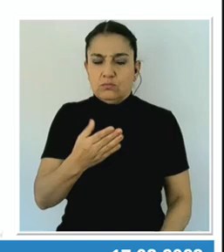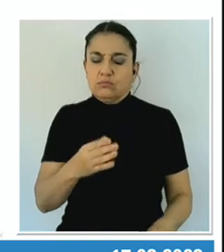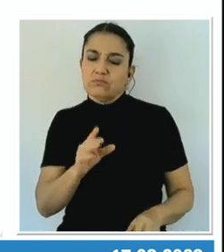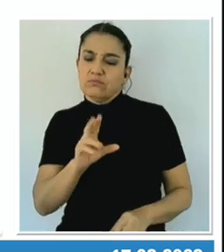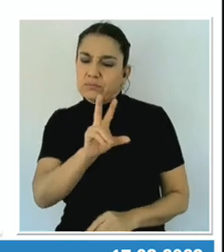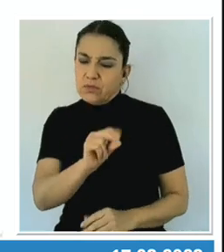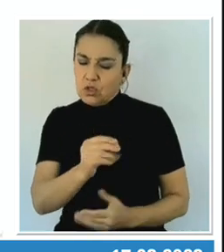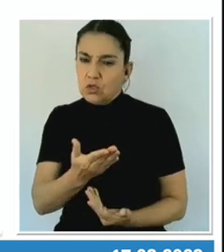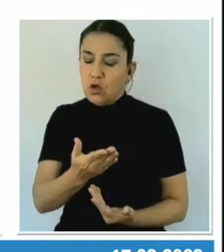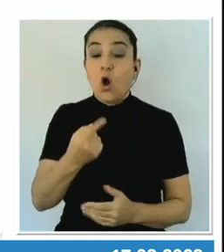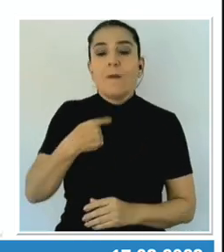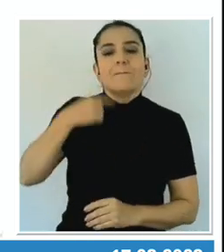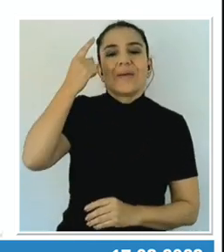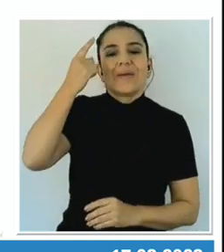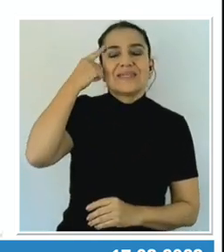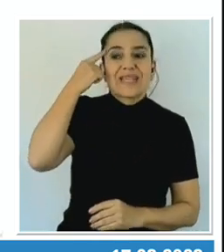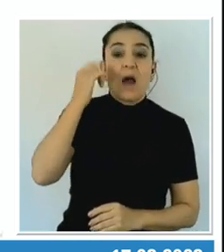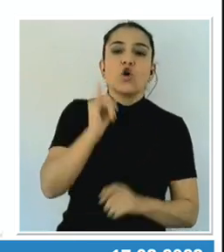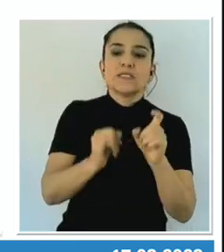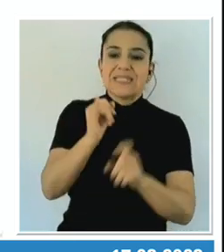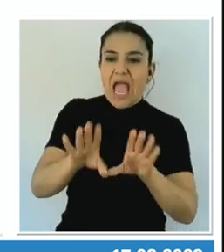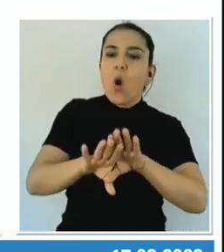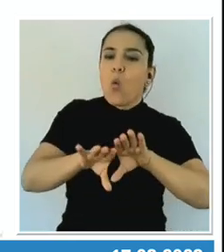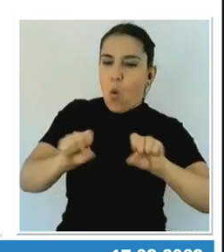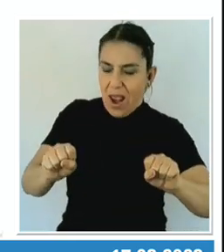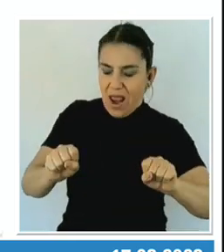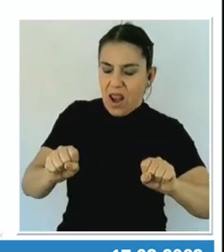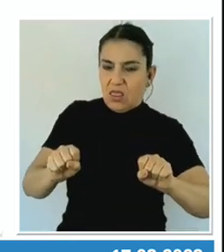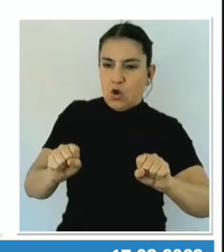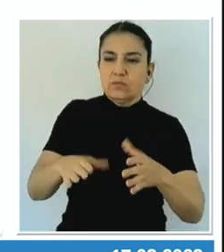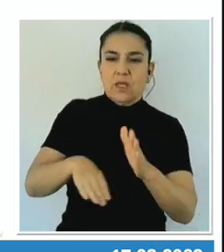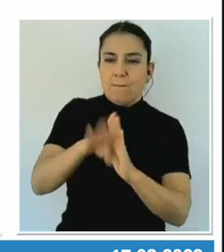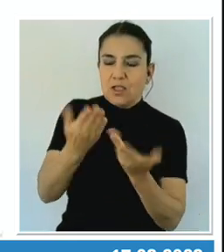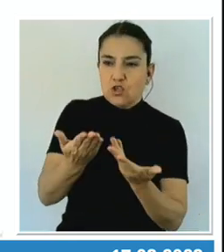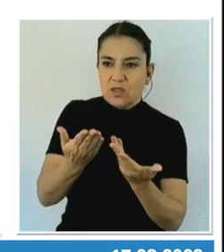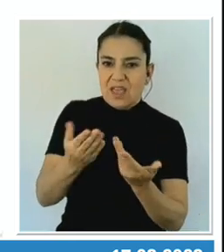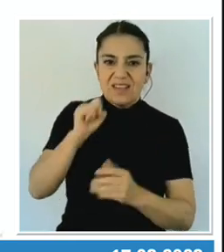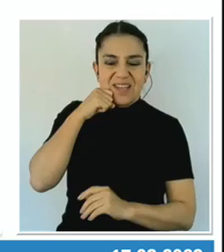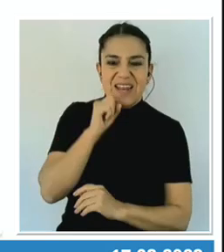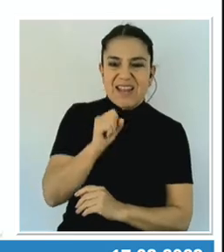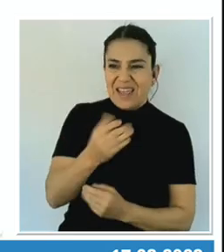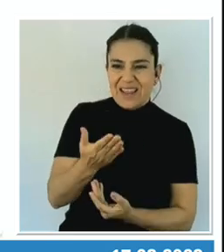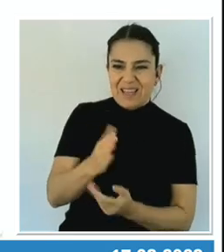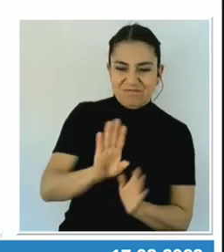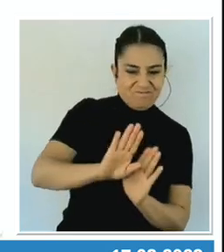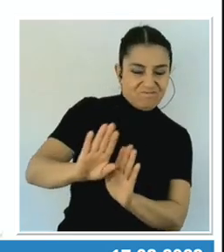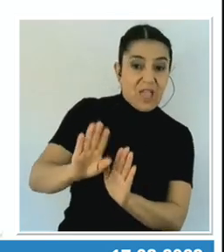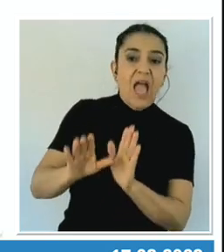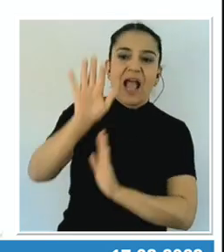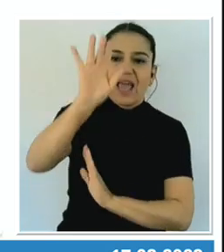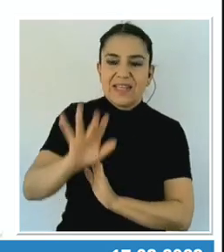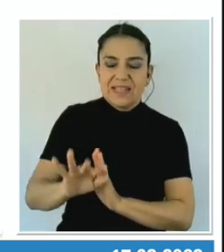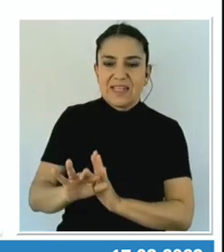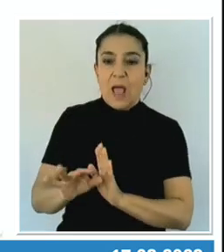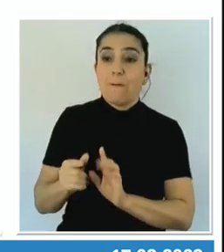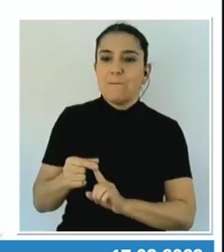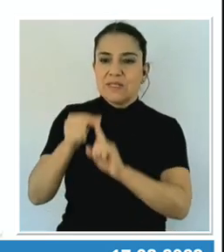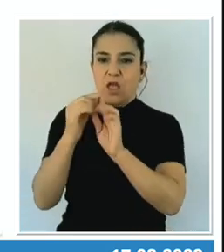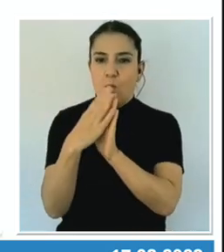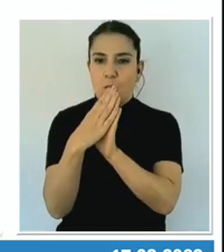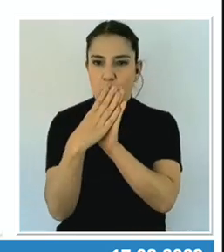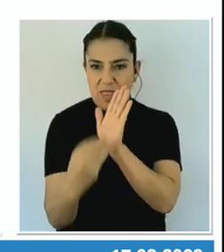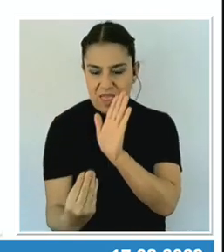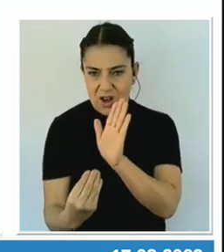muy, mayoritarios, negaríamos una de las características principales del modelo de Estado constitucional,